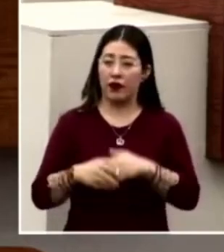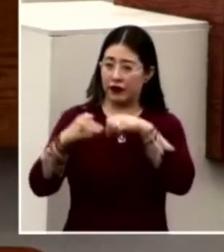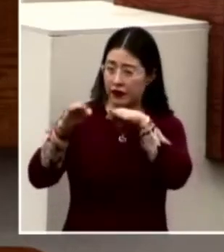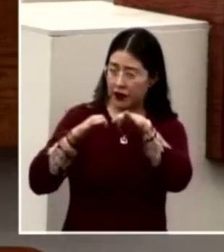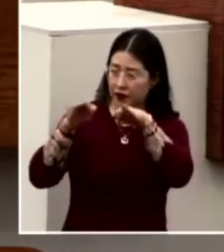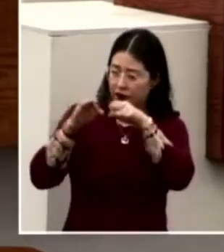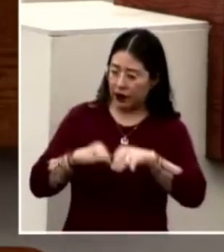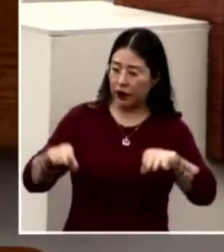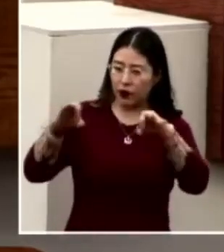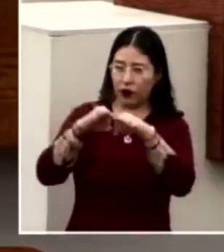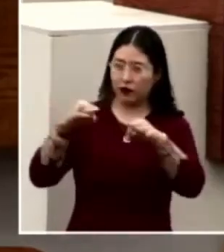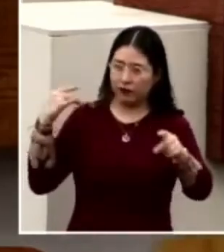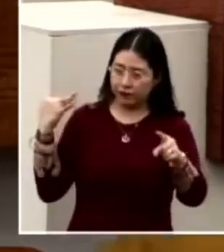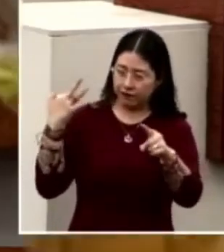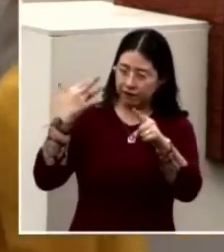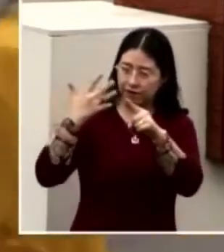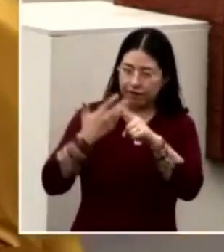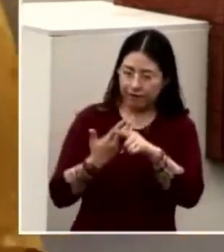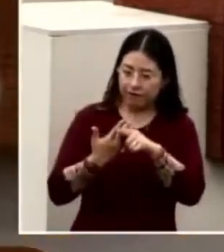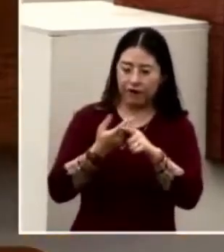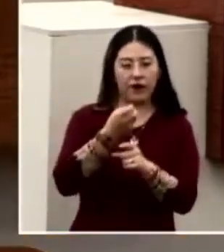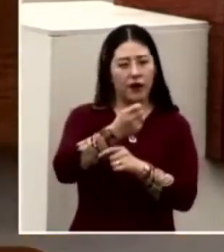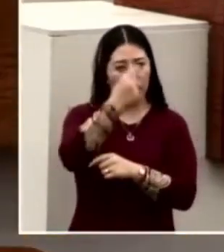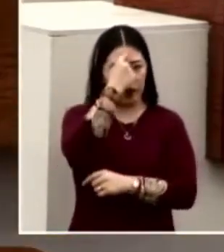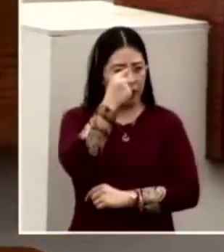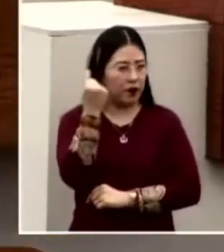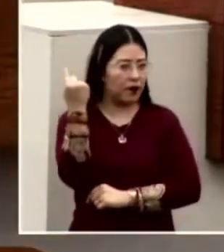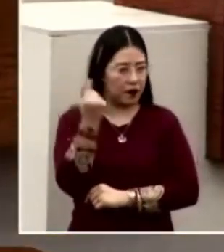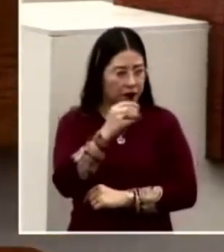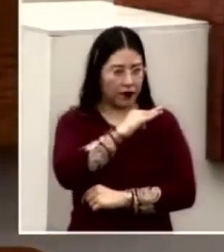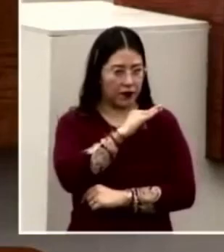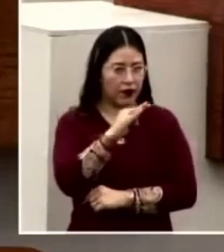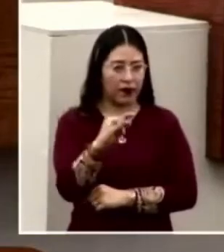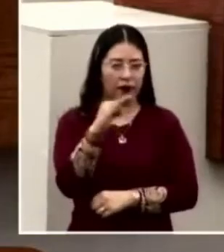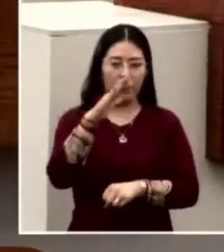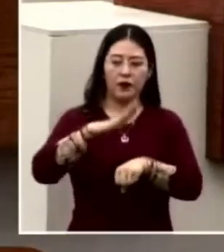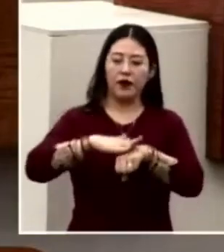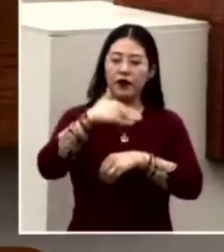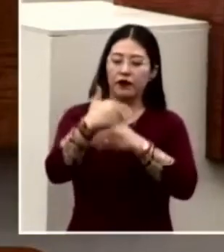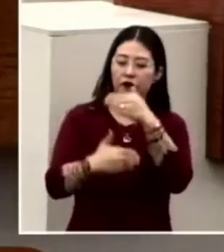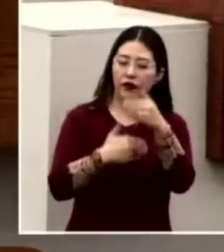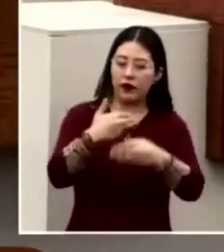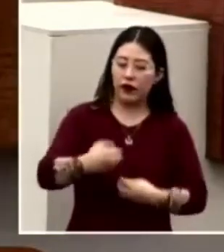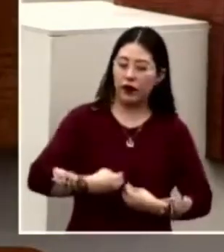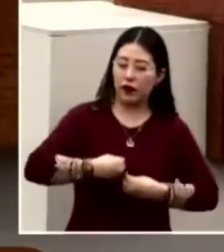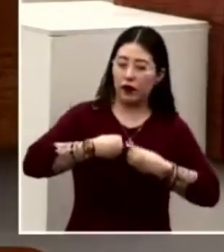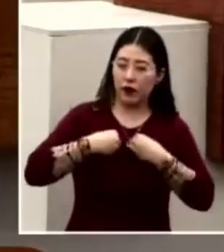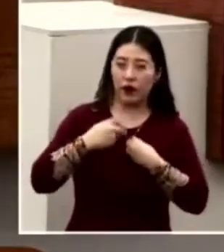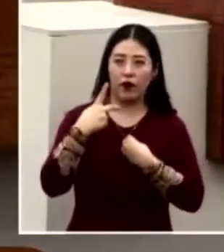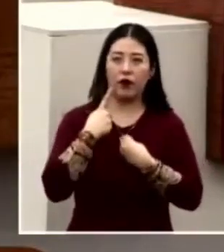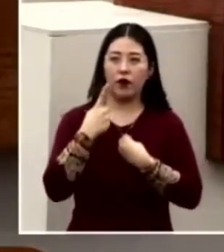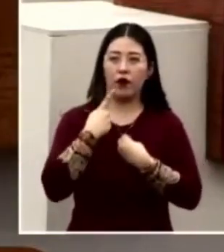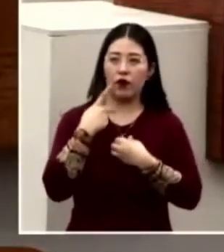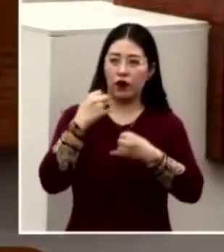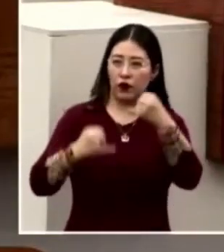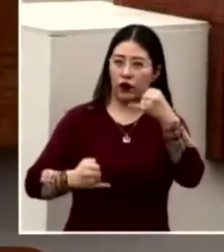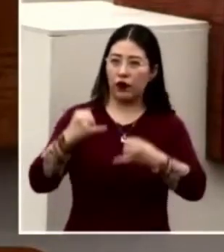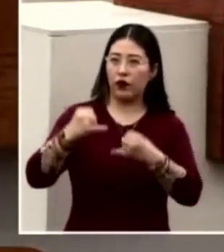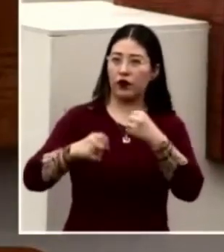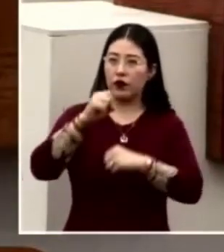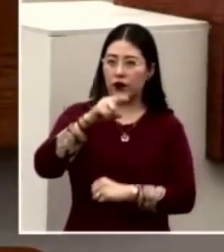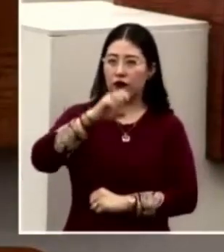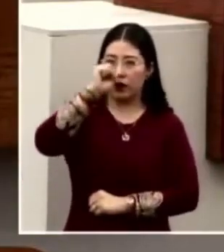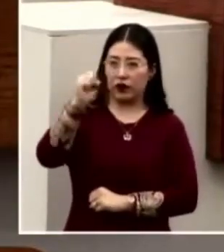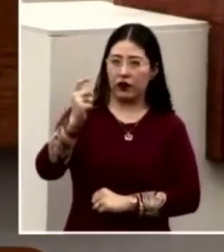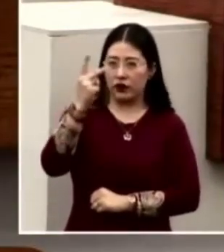aporte fundamental no nada más para la vida política y jurídica de San Luis